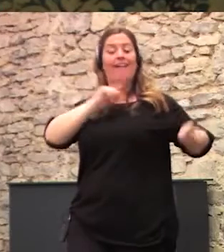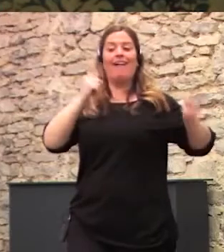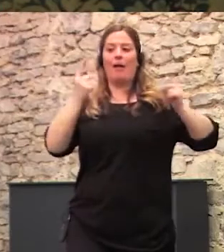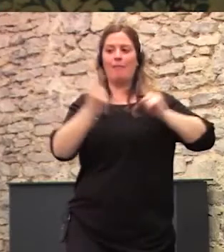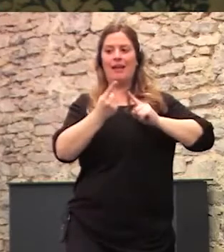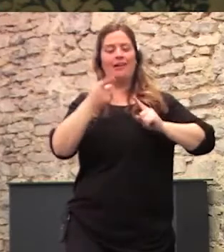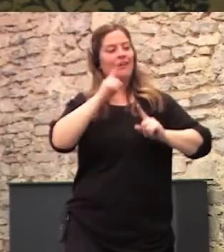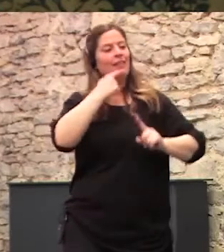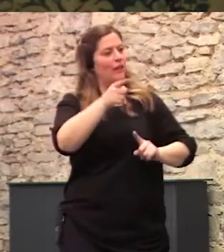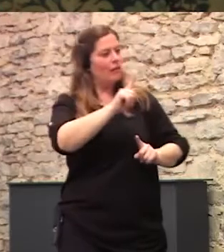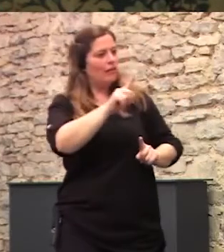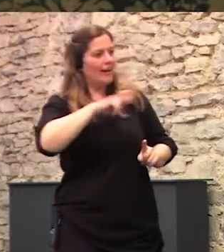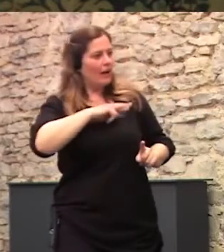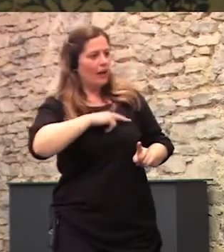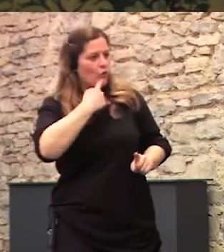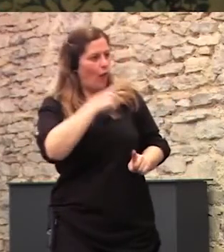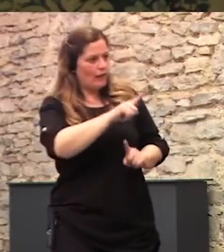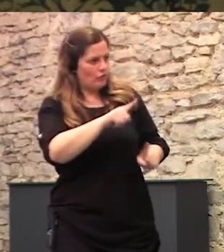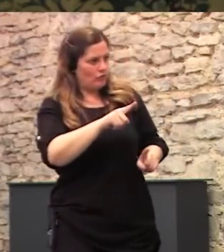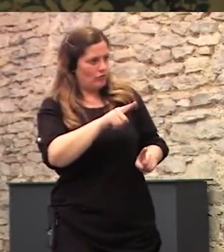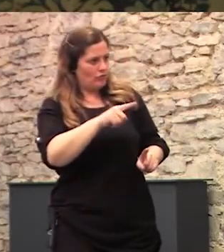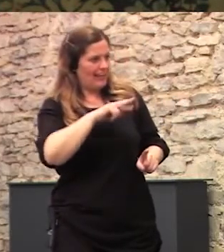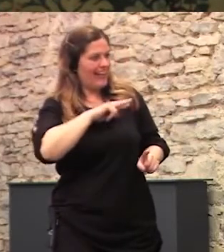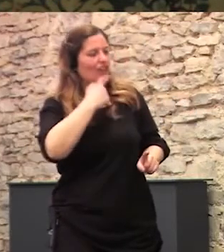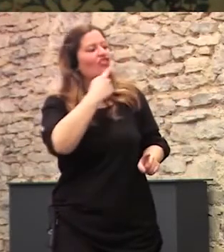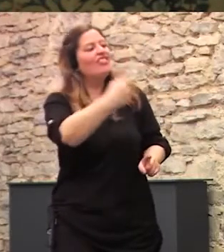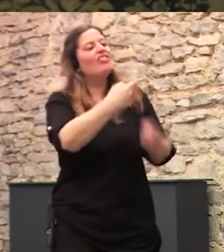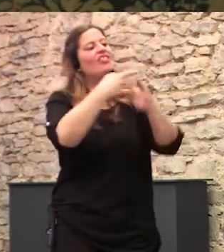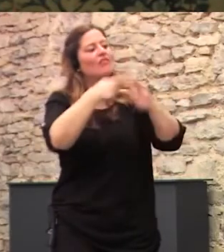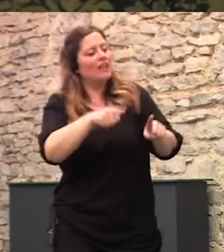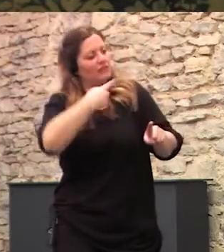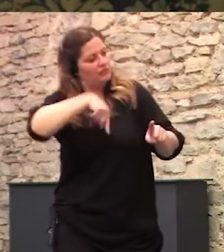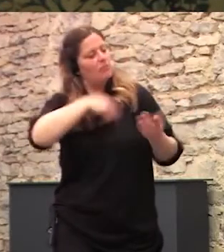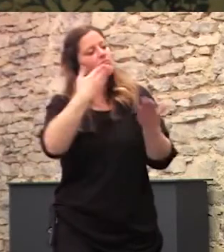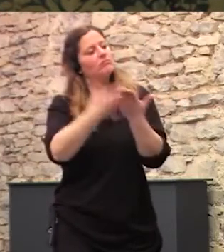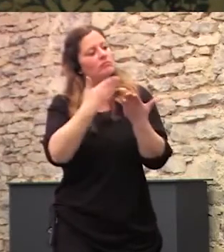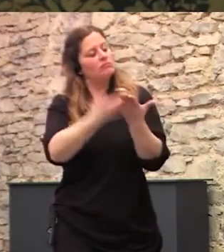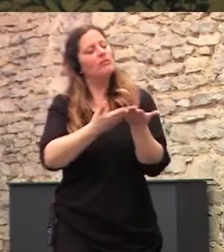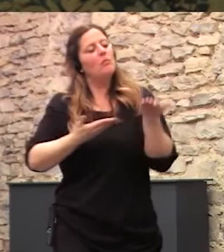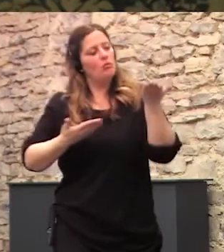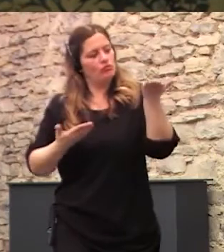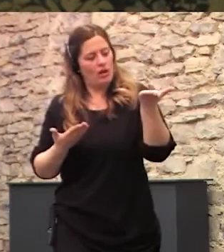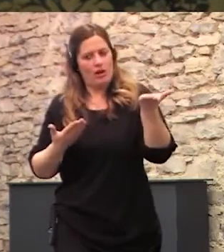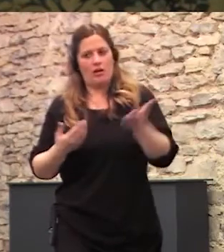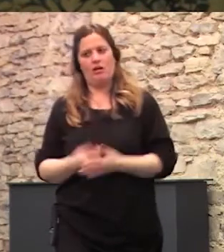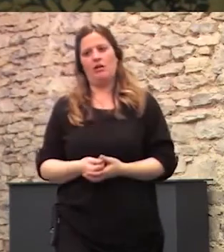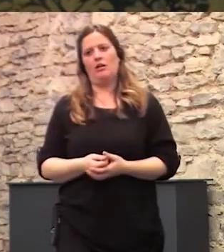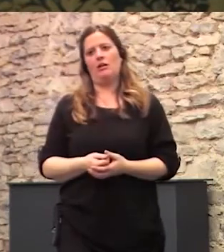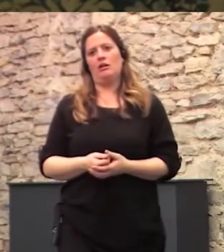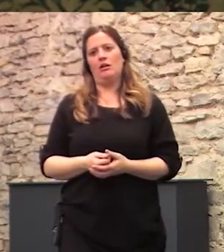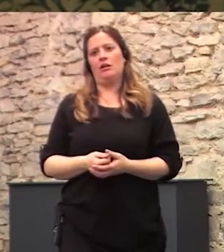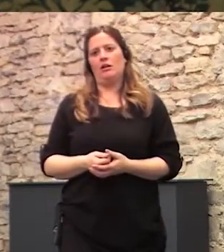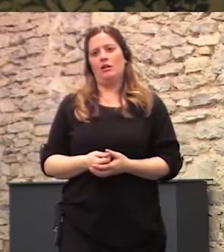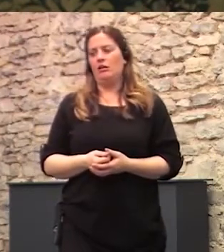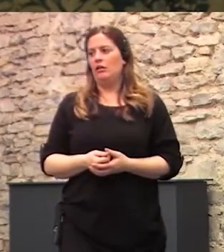dicho eso, ha dicho otra cosa. Y te vamos a demostrar, te lo vamos a demostrar. ¿Vale?